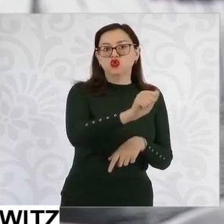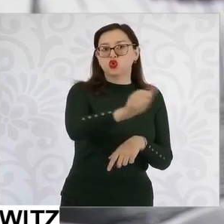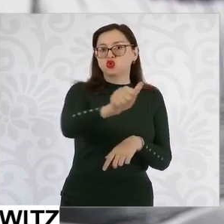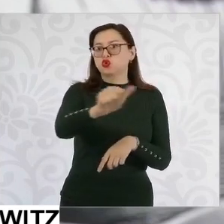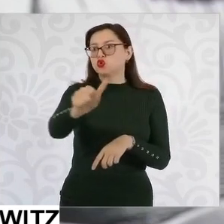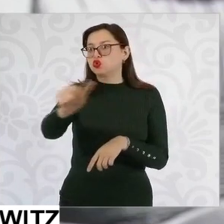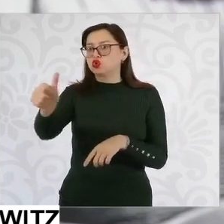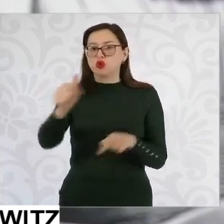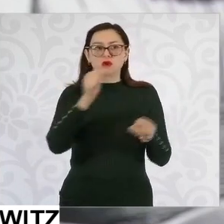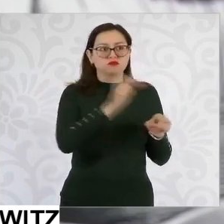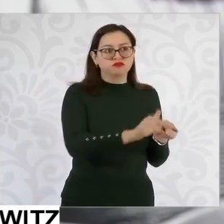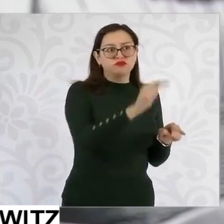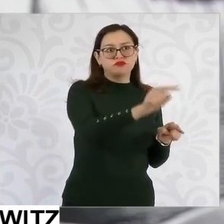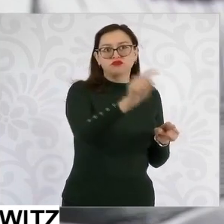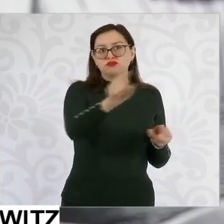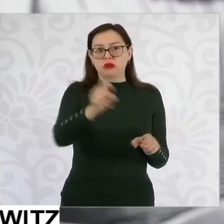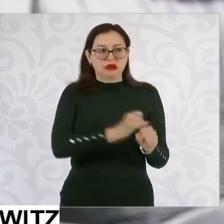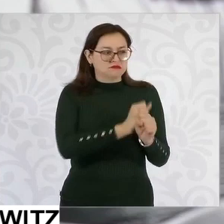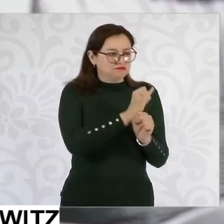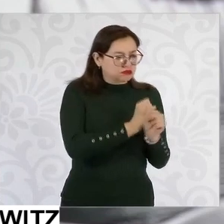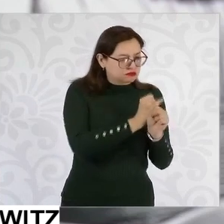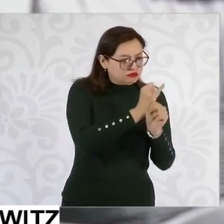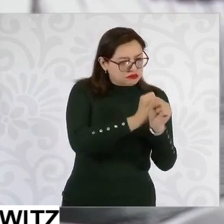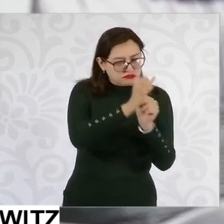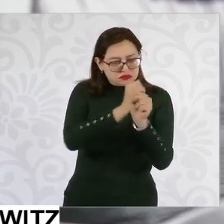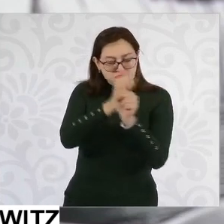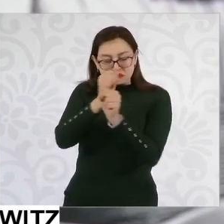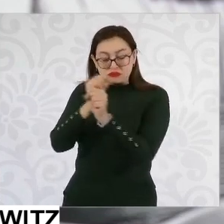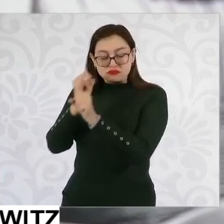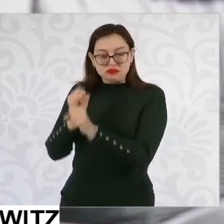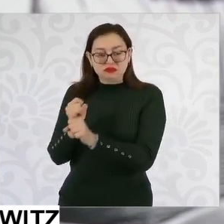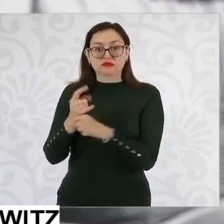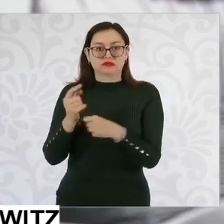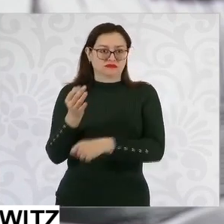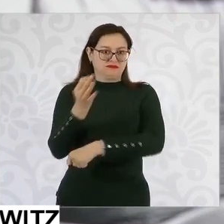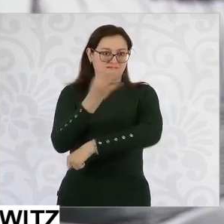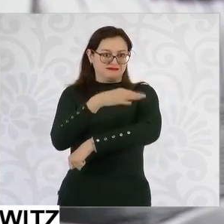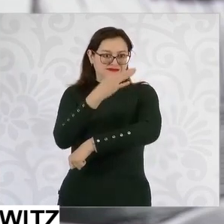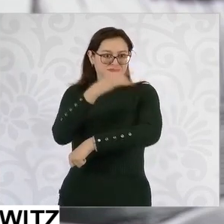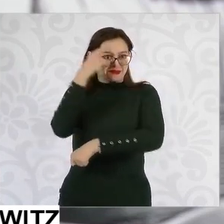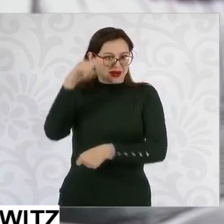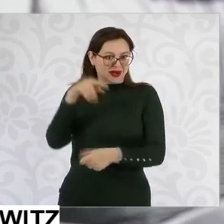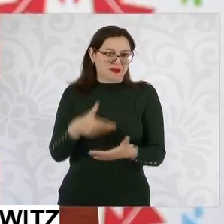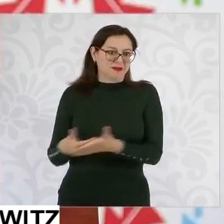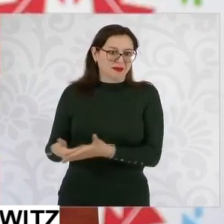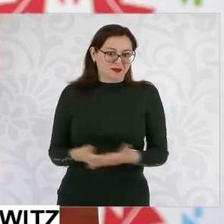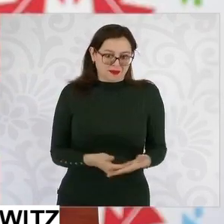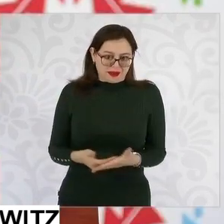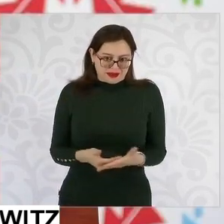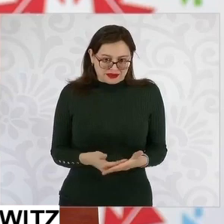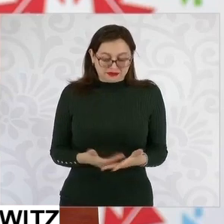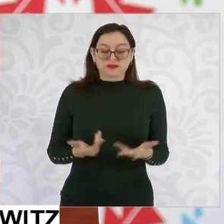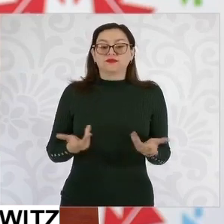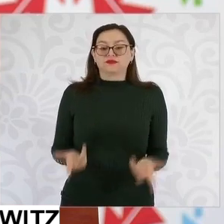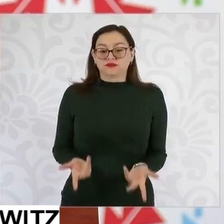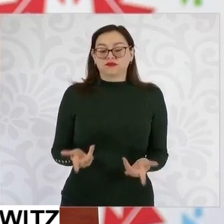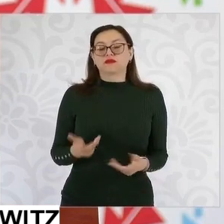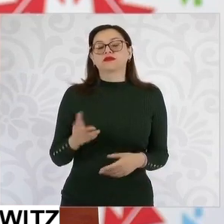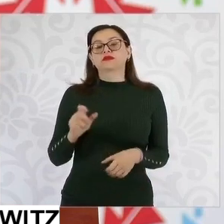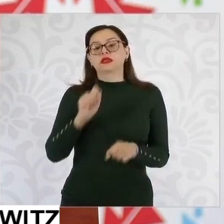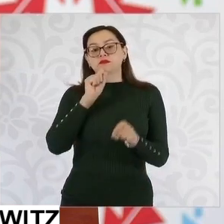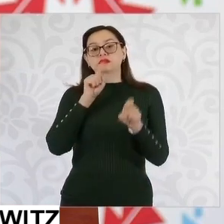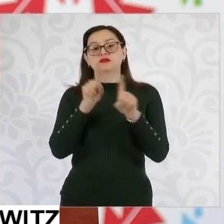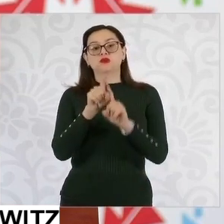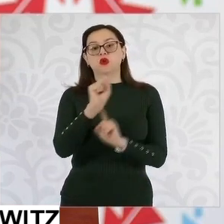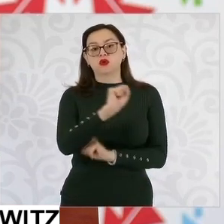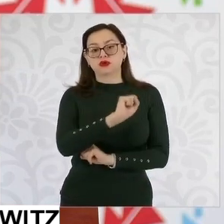de preparación de soluciones parenterales, y se avanzará a través de la Secretaría de